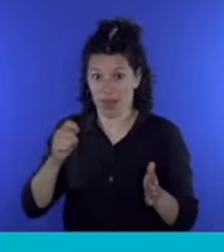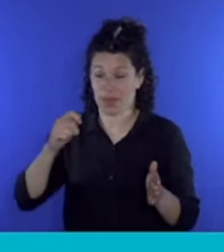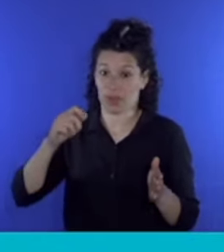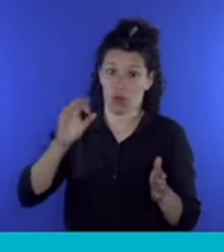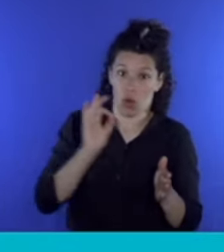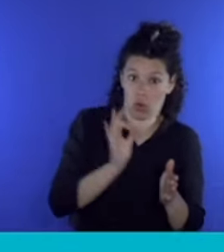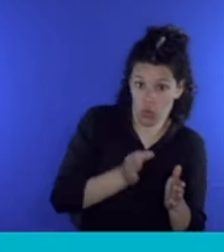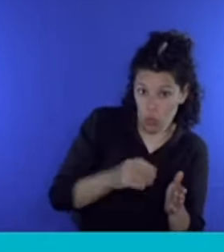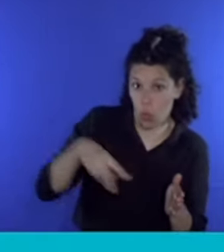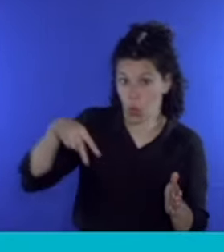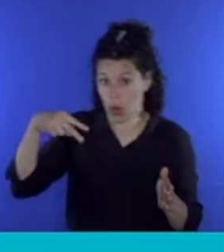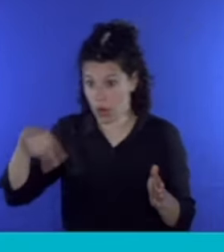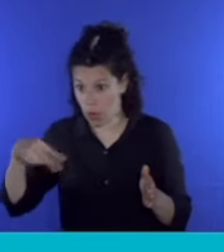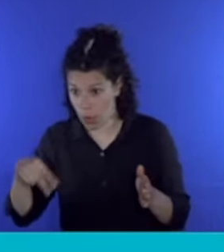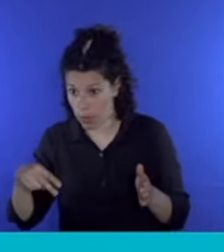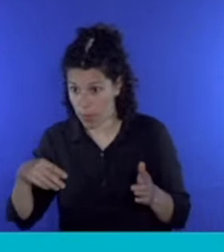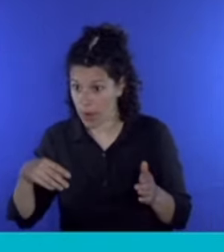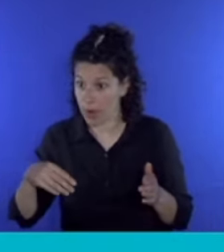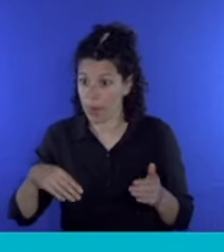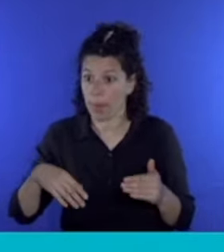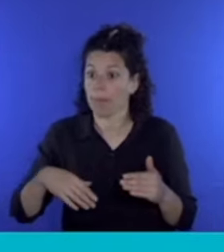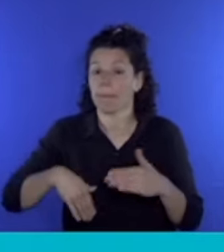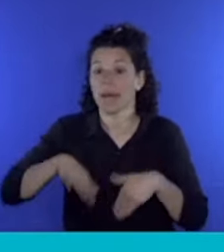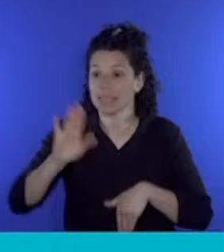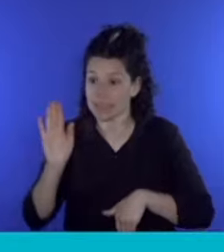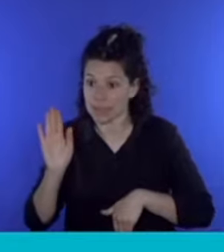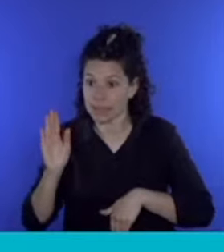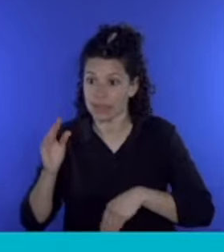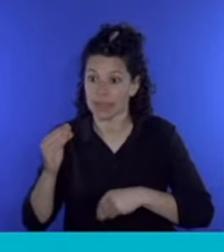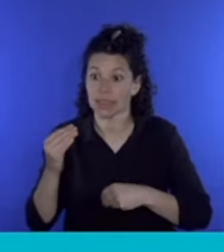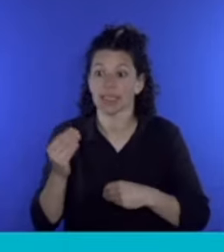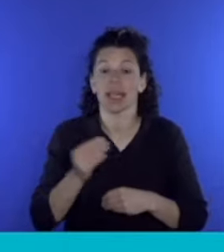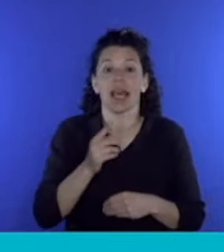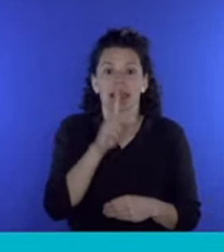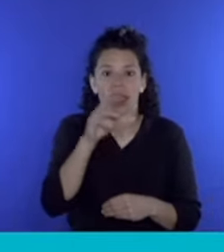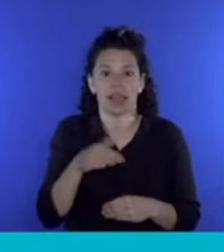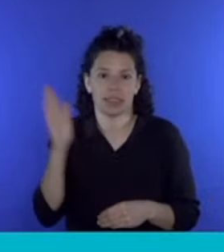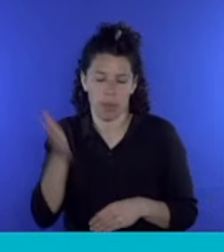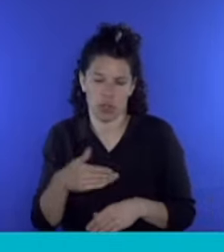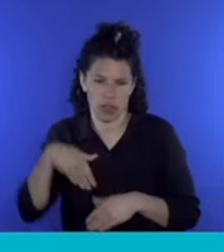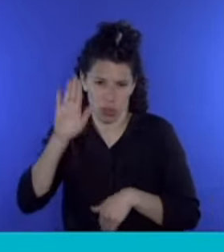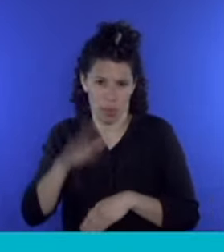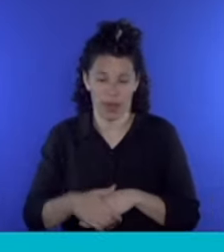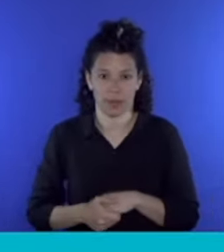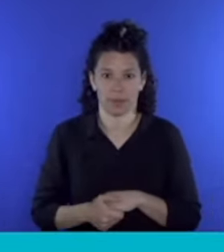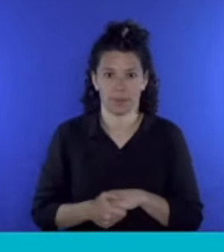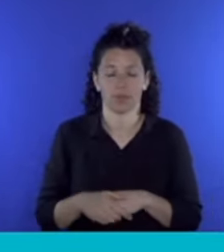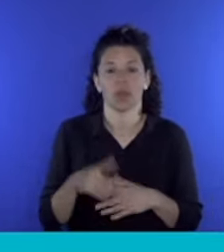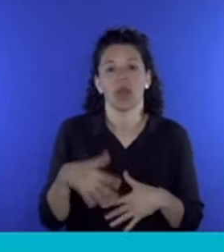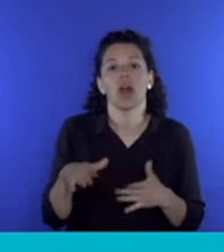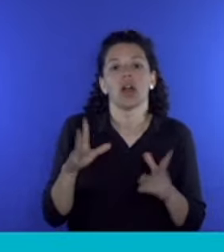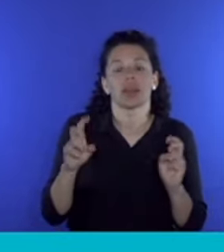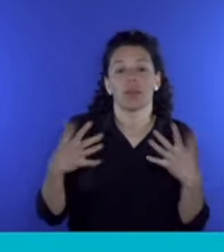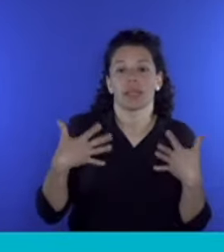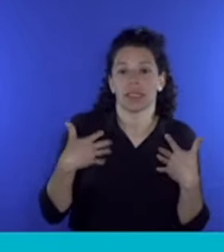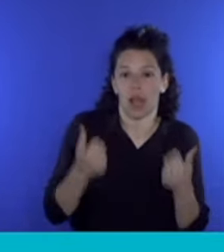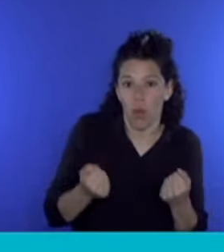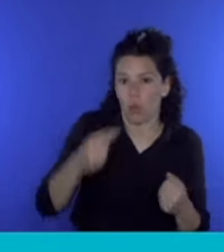100% entonces sabemos que la situación en la salud tanto a nivel nacional como